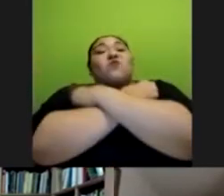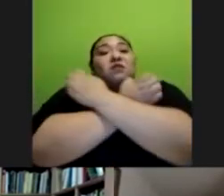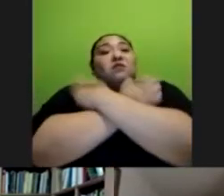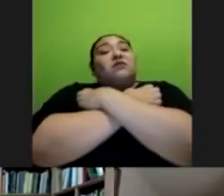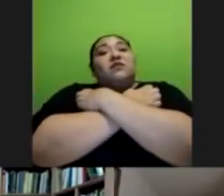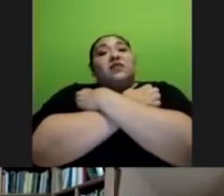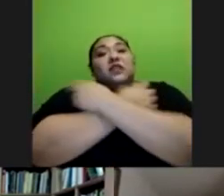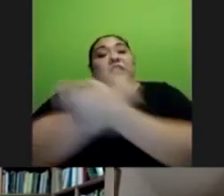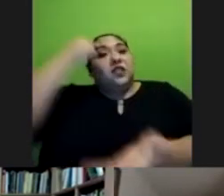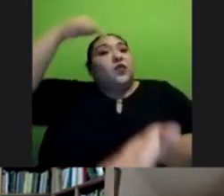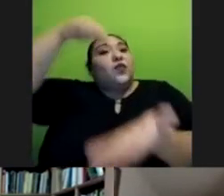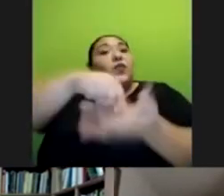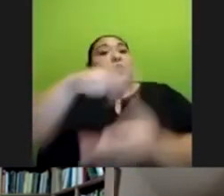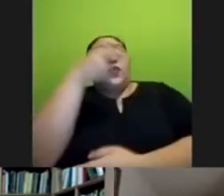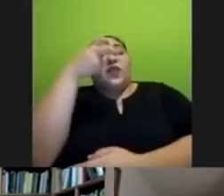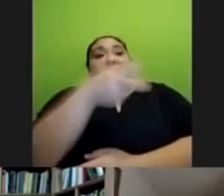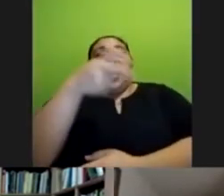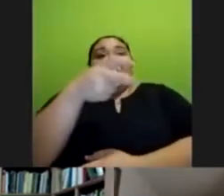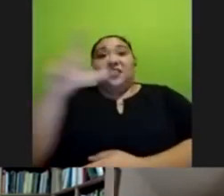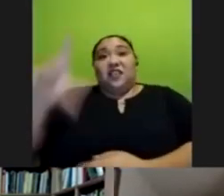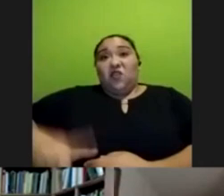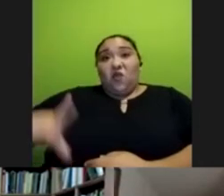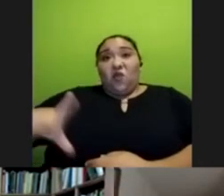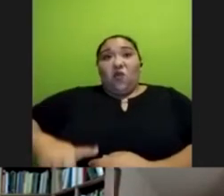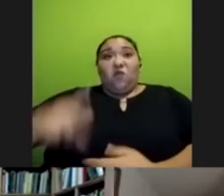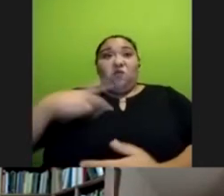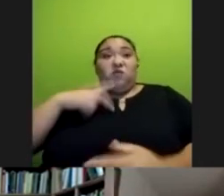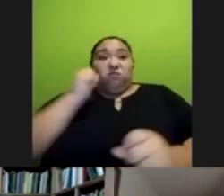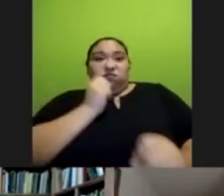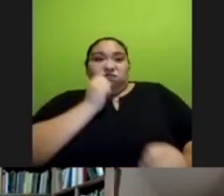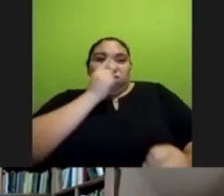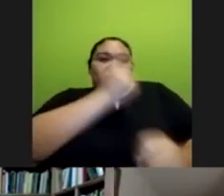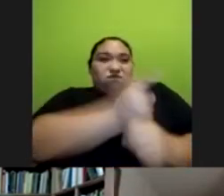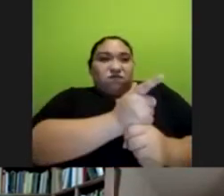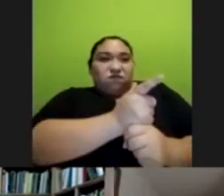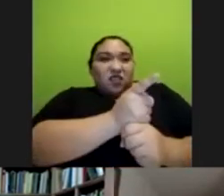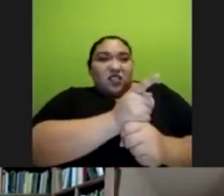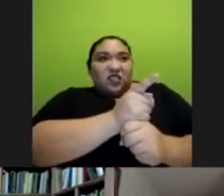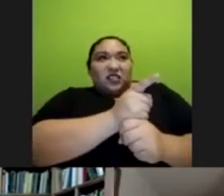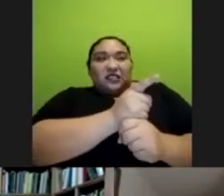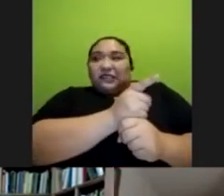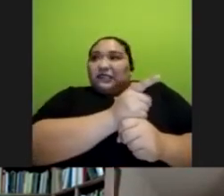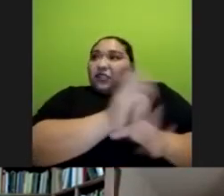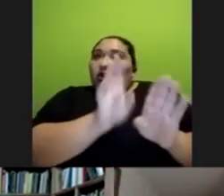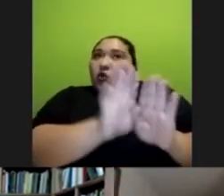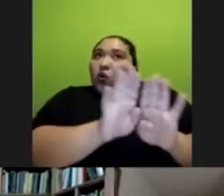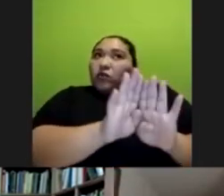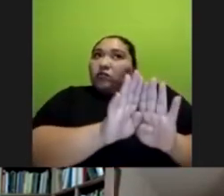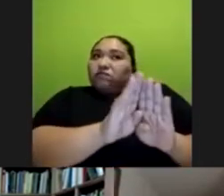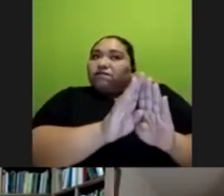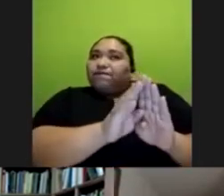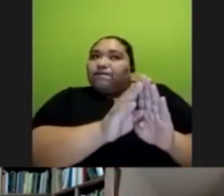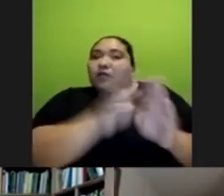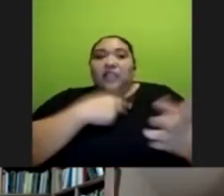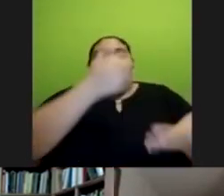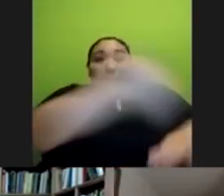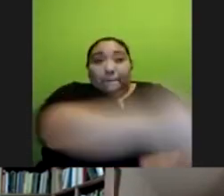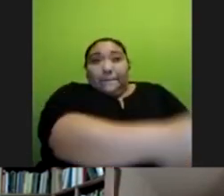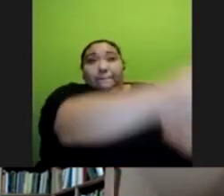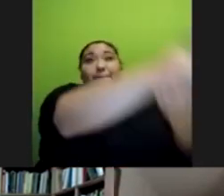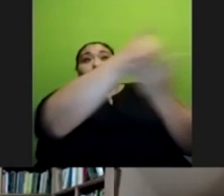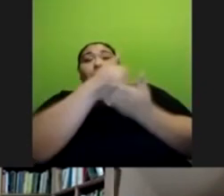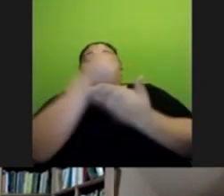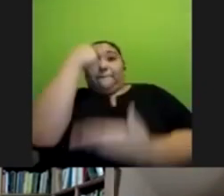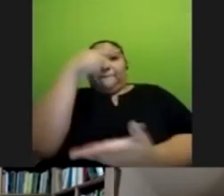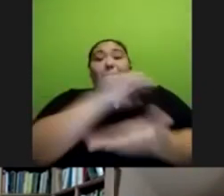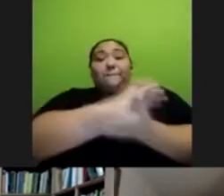cual el Estado encuentra una de sus palancas para la intervención antidiscriminatoria. Yo quiero recordar que en